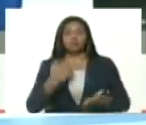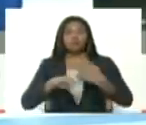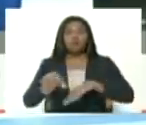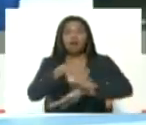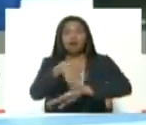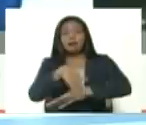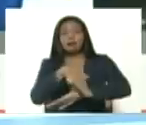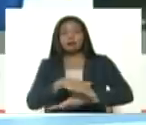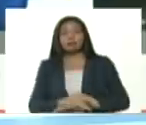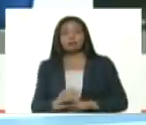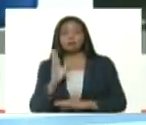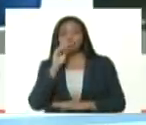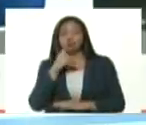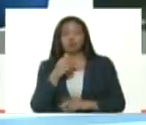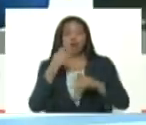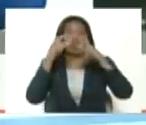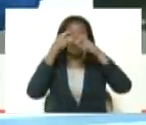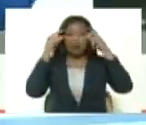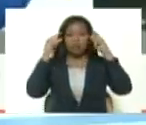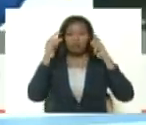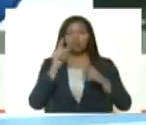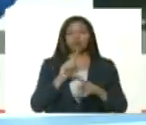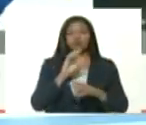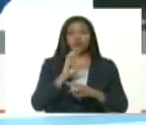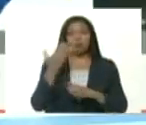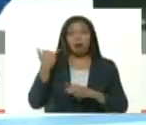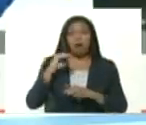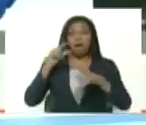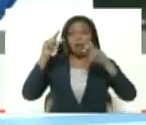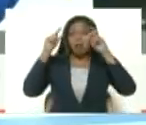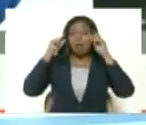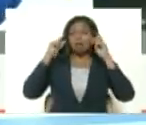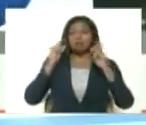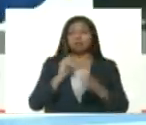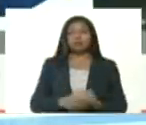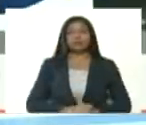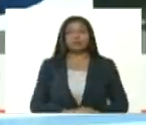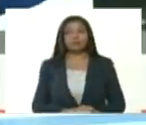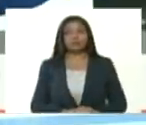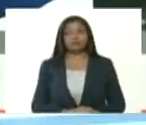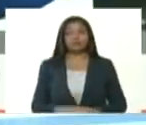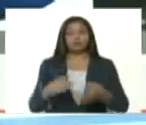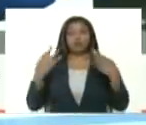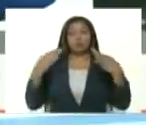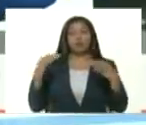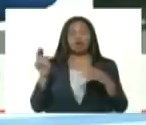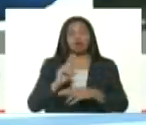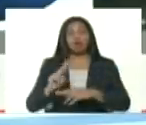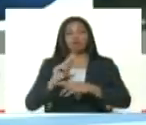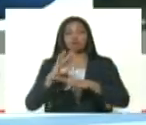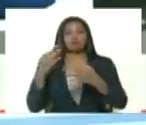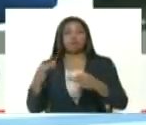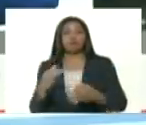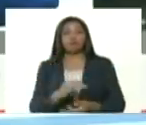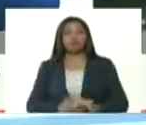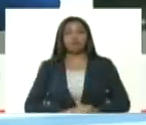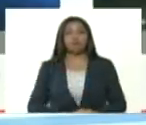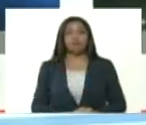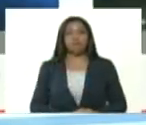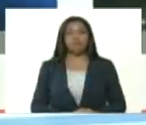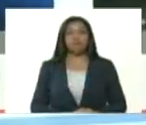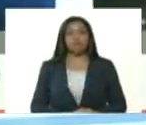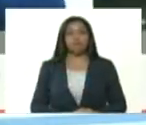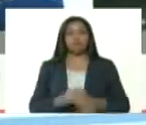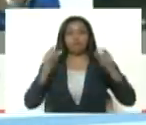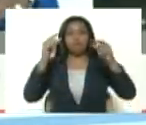y no usa lentes, pero tiene sus lentes bien pavos, de esos de paviar que utiliza Escalona, se